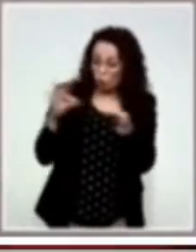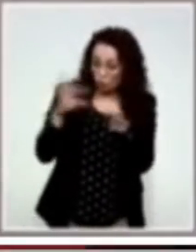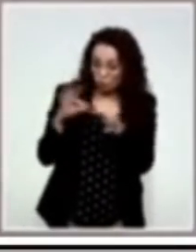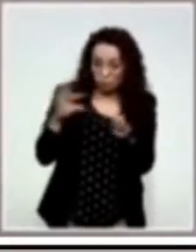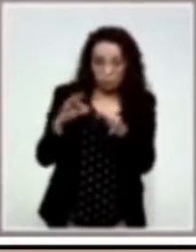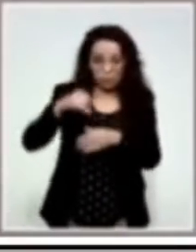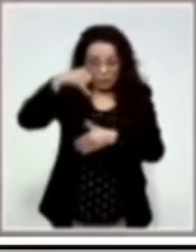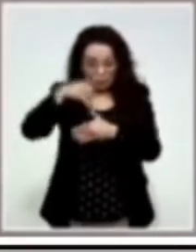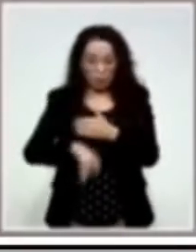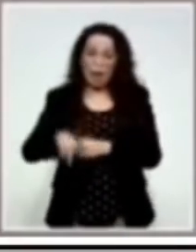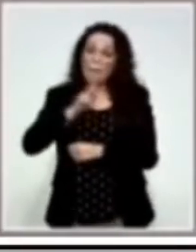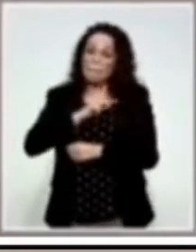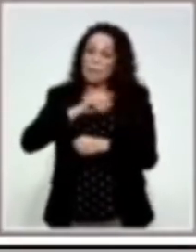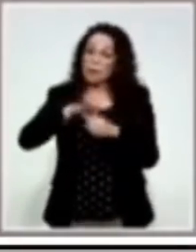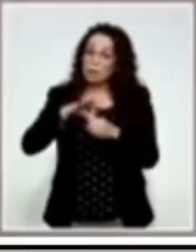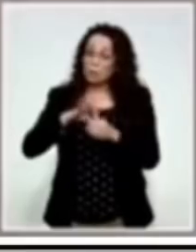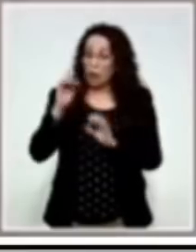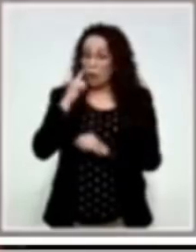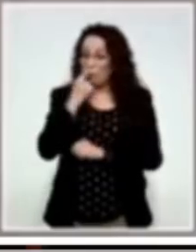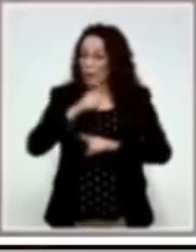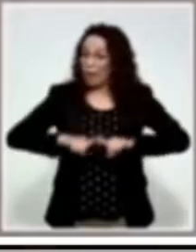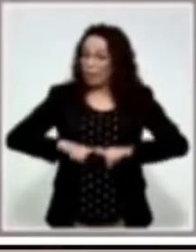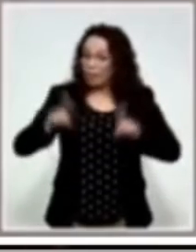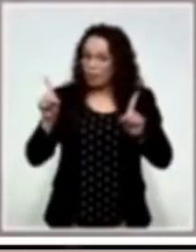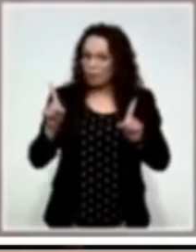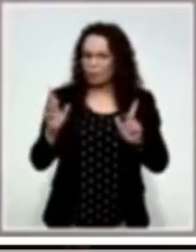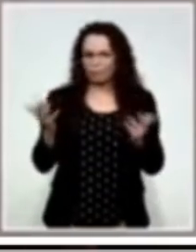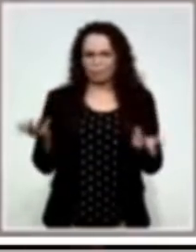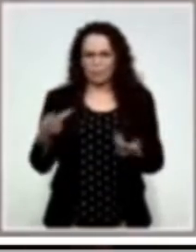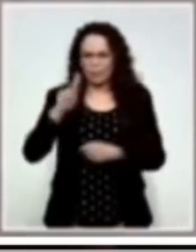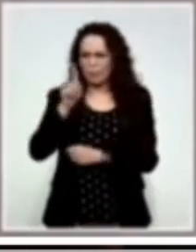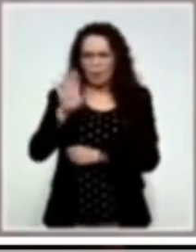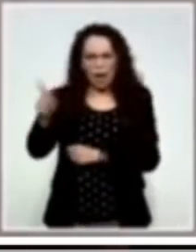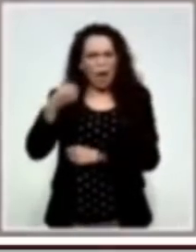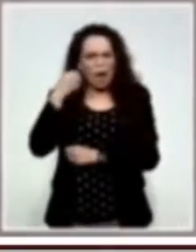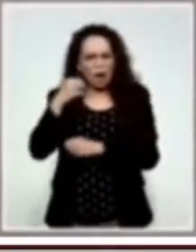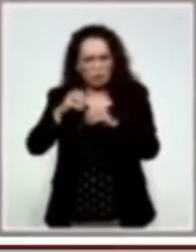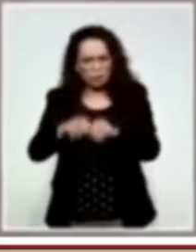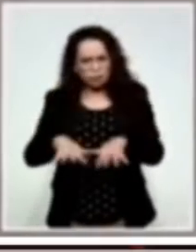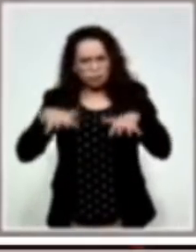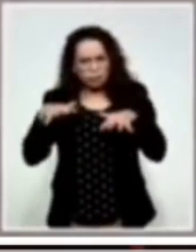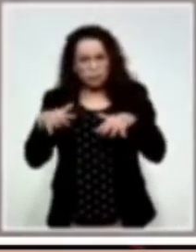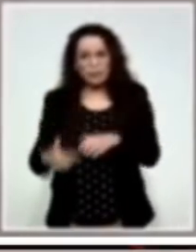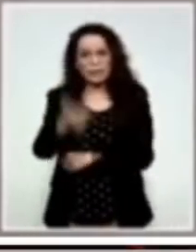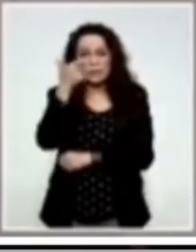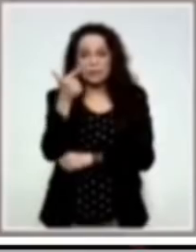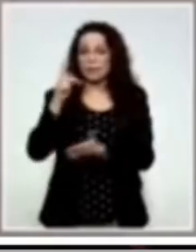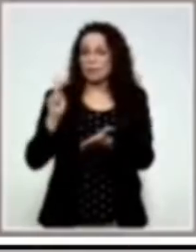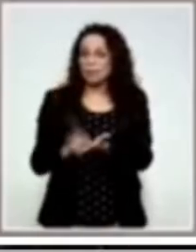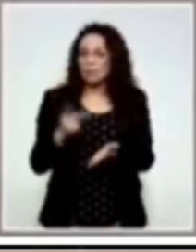diferente, si es que fuera el caso, las tuvo durante toda la sesión pública. durante 7 veces que le